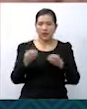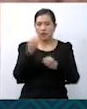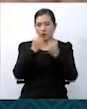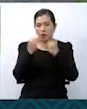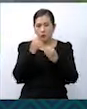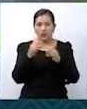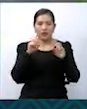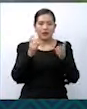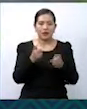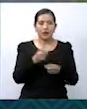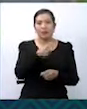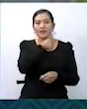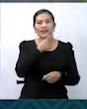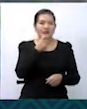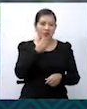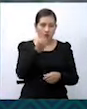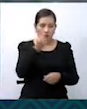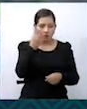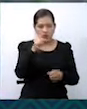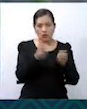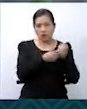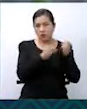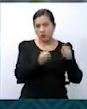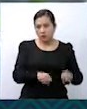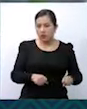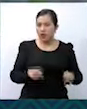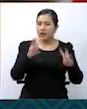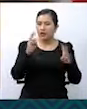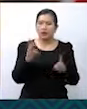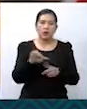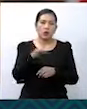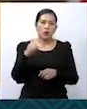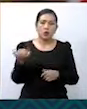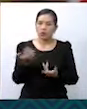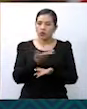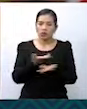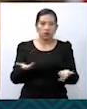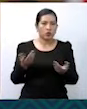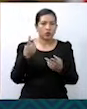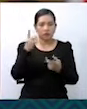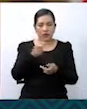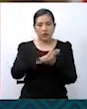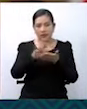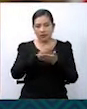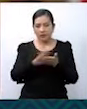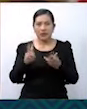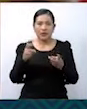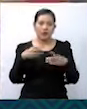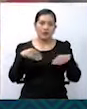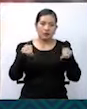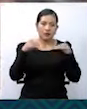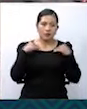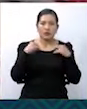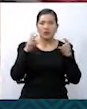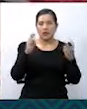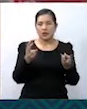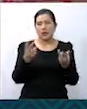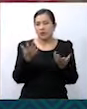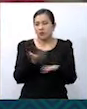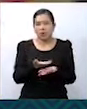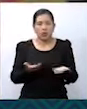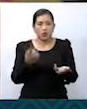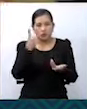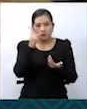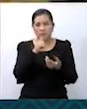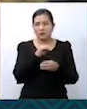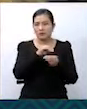alimento no perecedero, todo aquello que pueda servir para paliar un poco las necesidades que